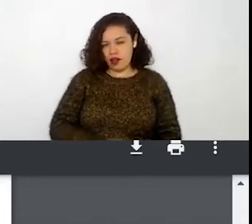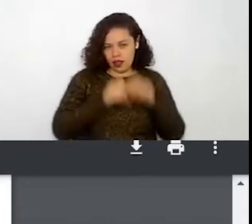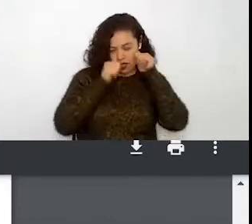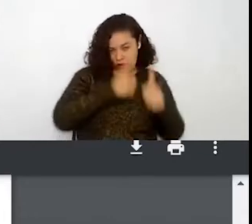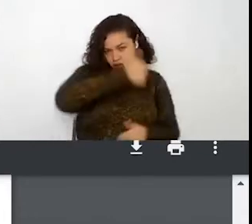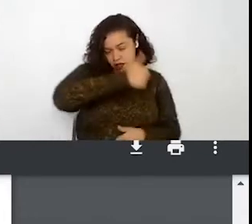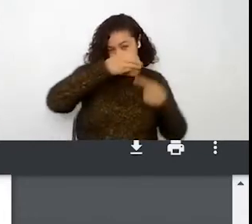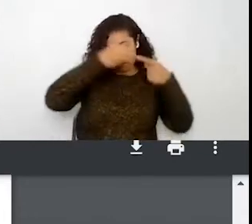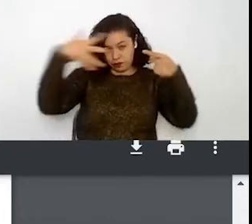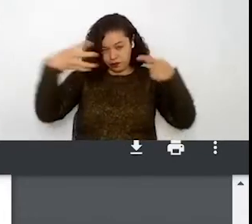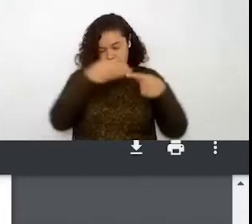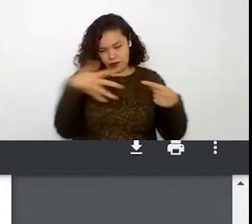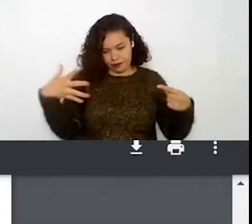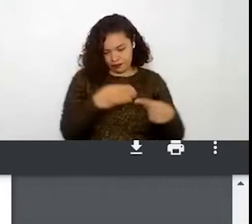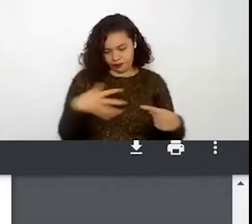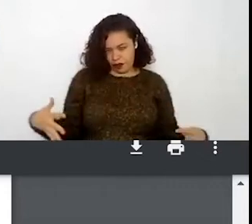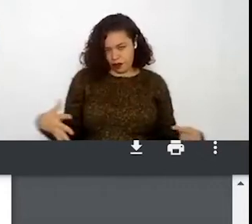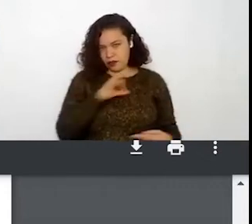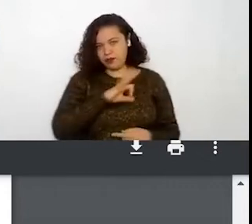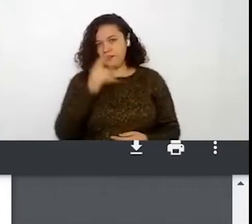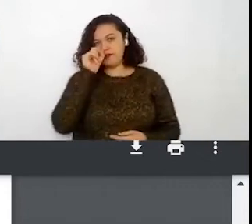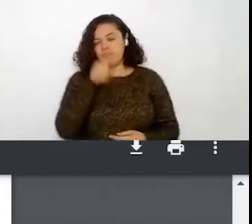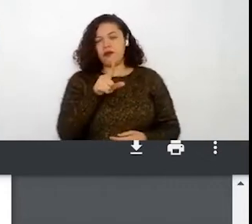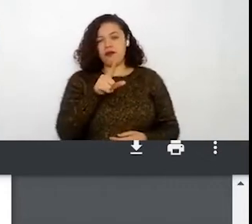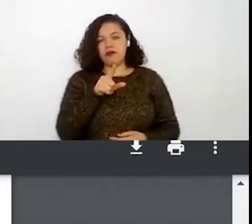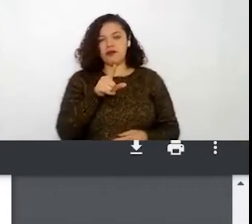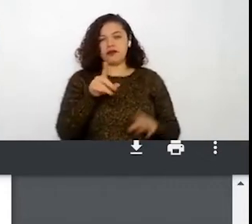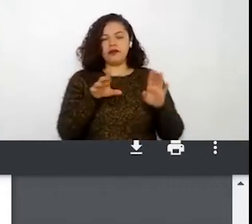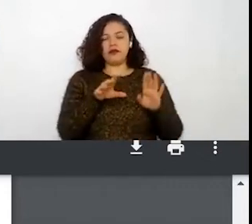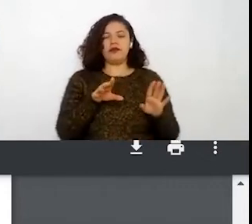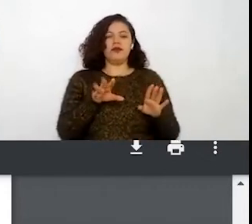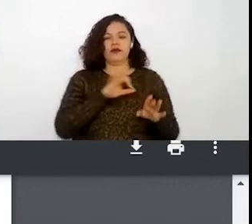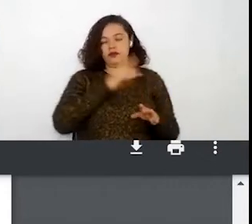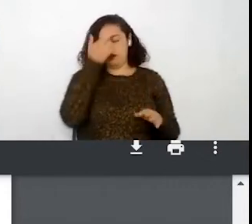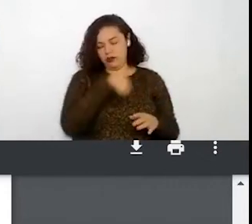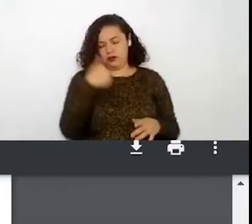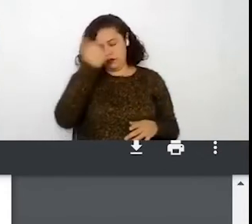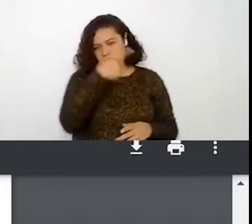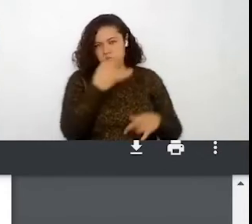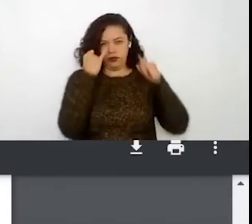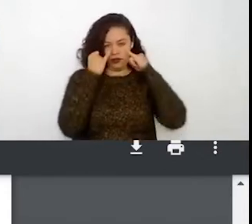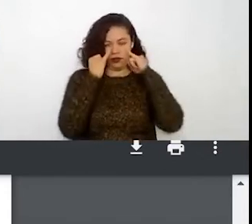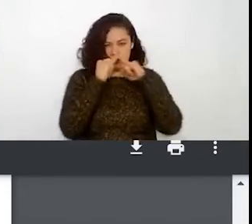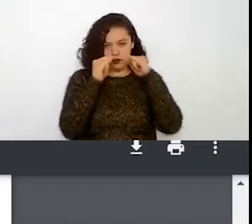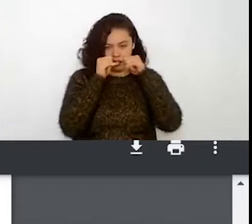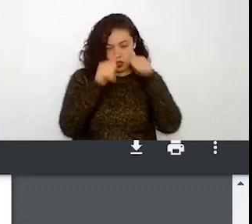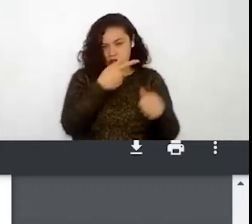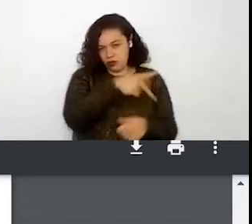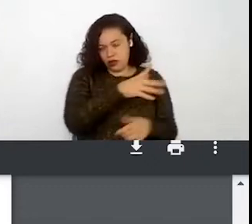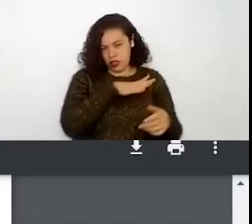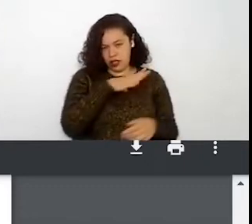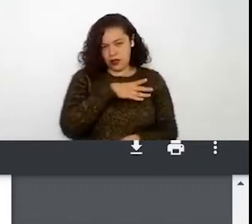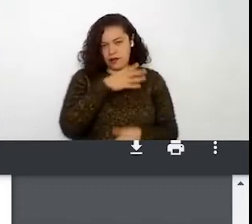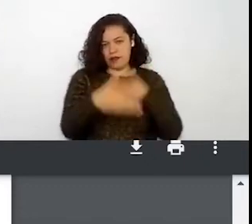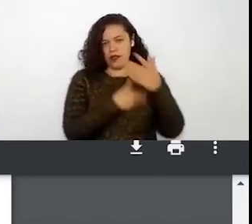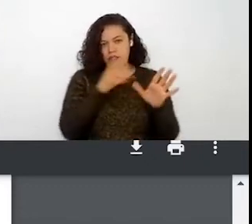que ustedes dan y cómo se se desglosa en atención final todo lo que ustedes hacen en